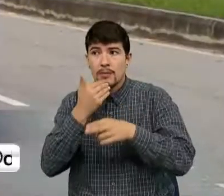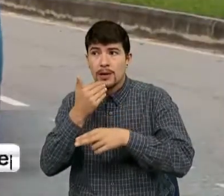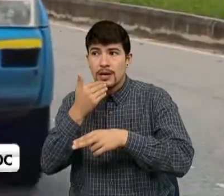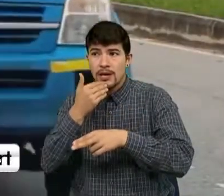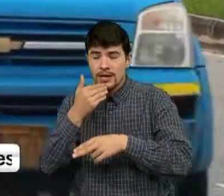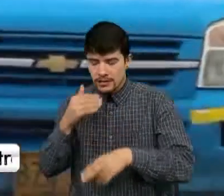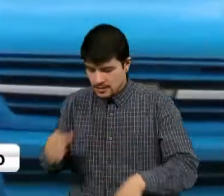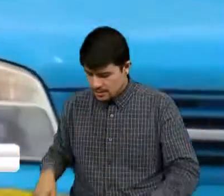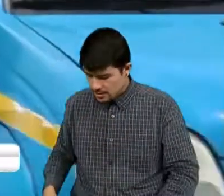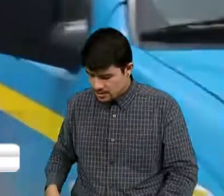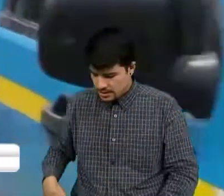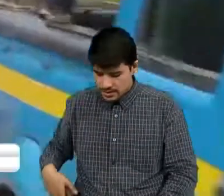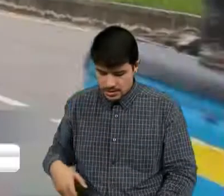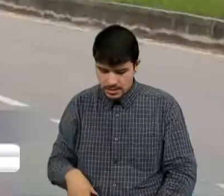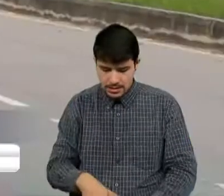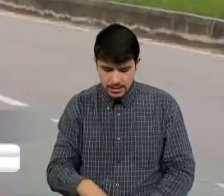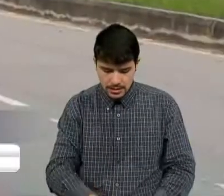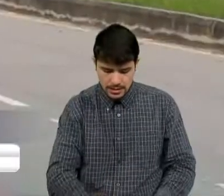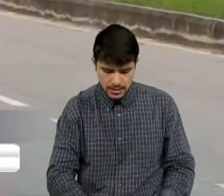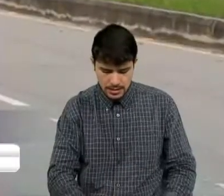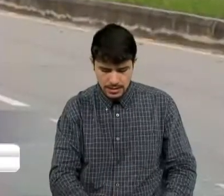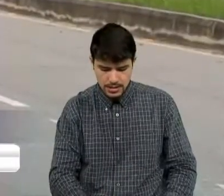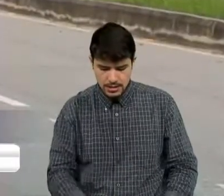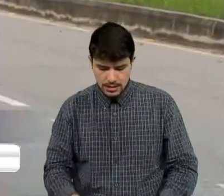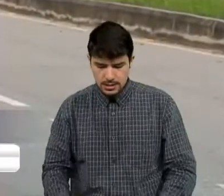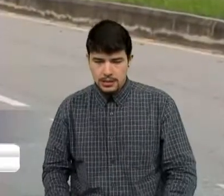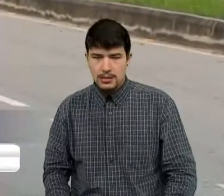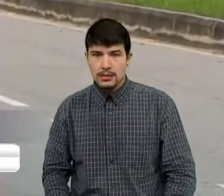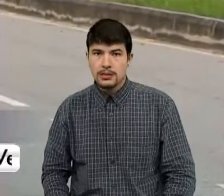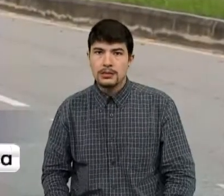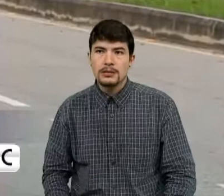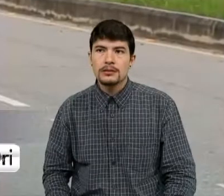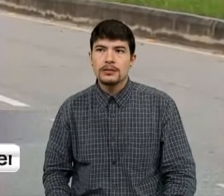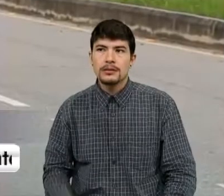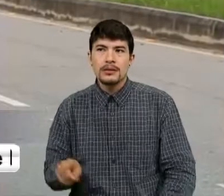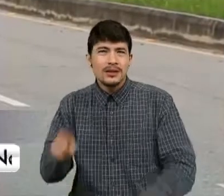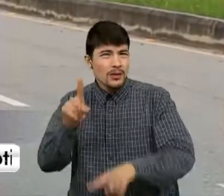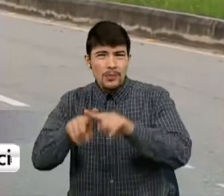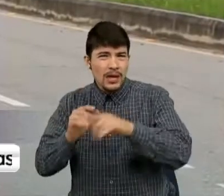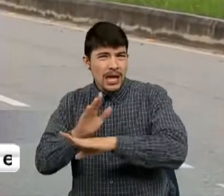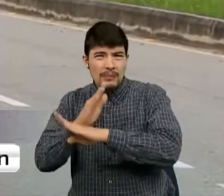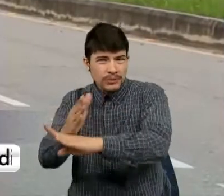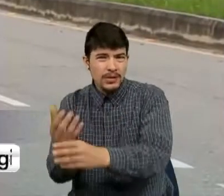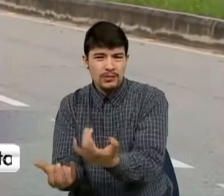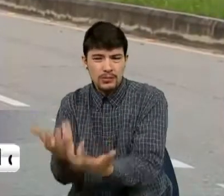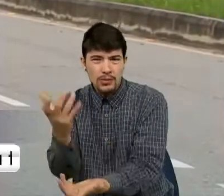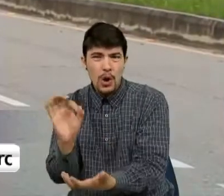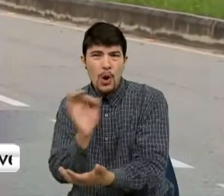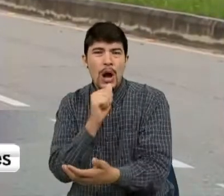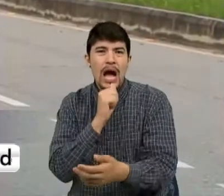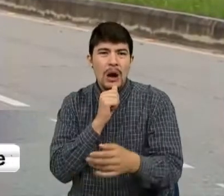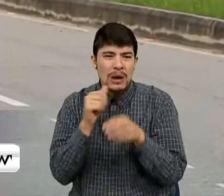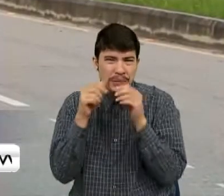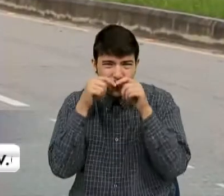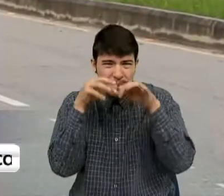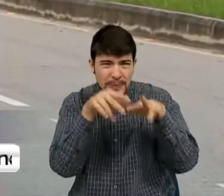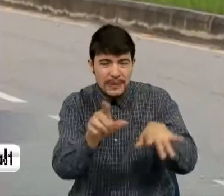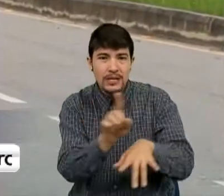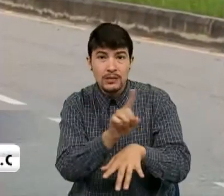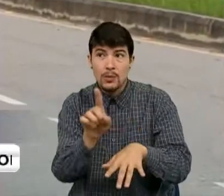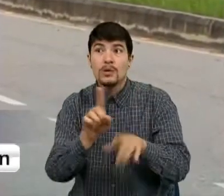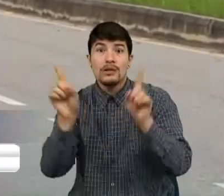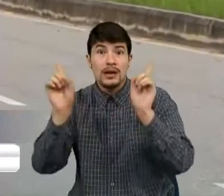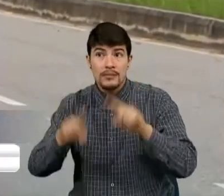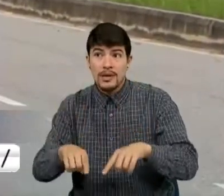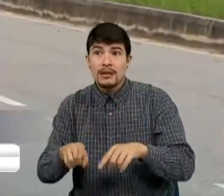en vías públicas no descuidar a los niños evitar realizar fogatas no contaminar fuentes hídricas y revisar